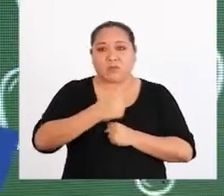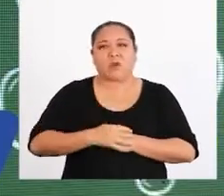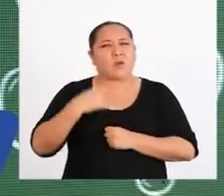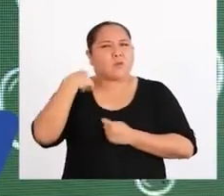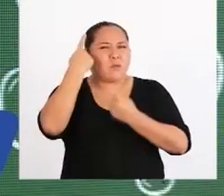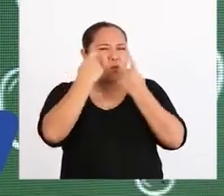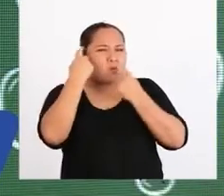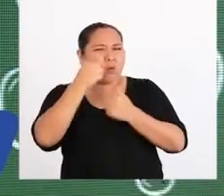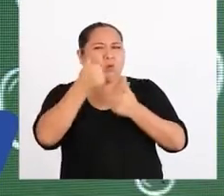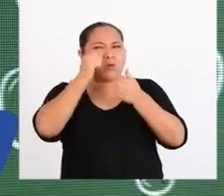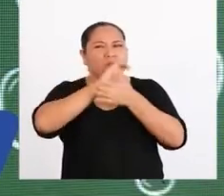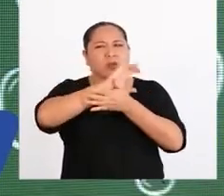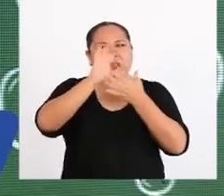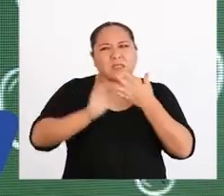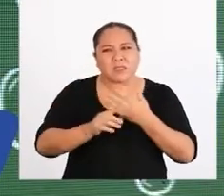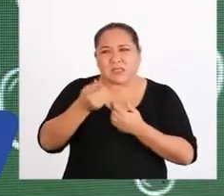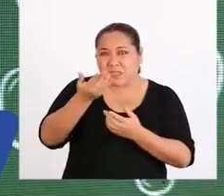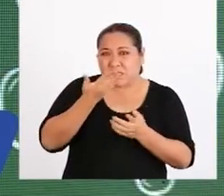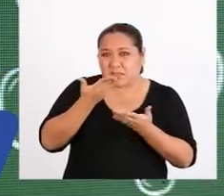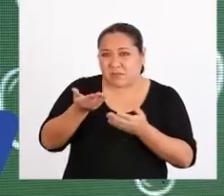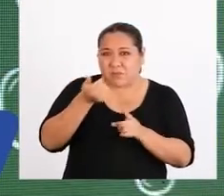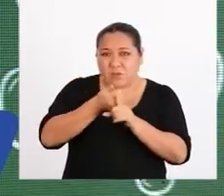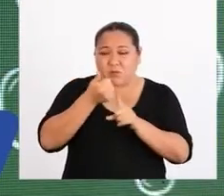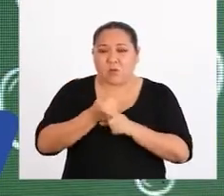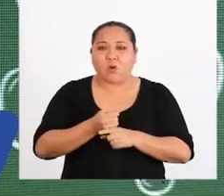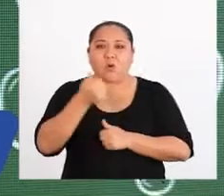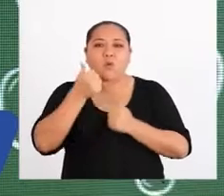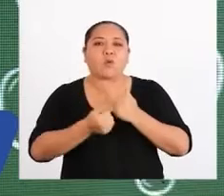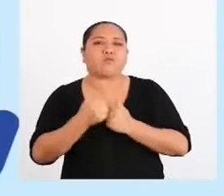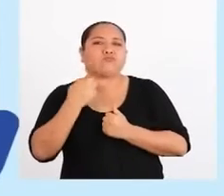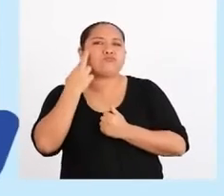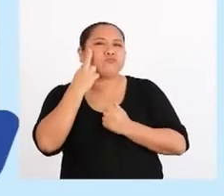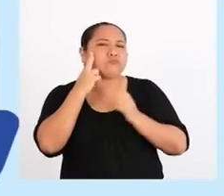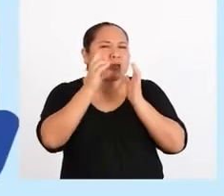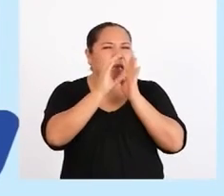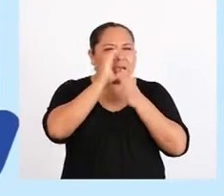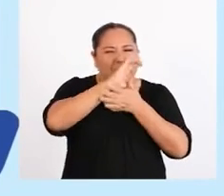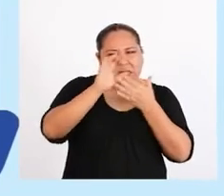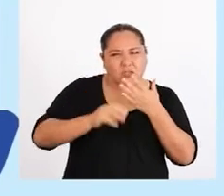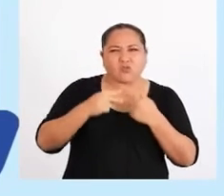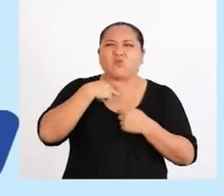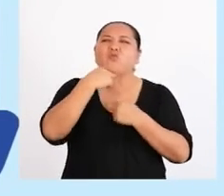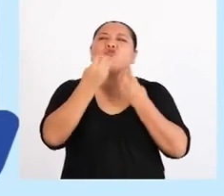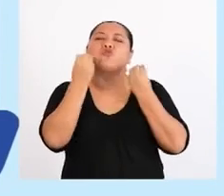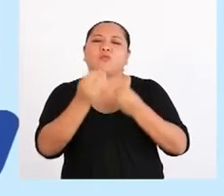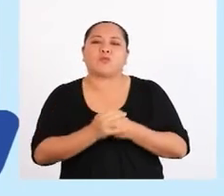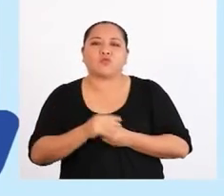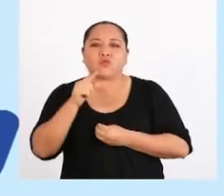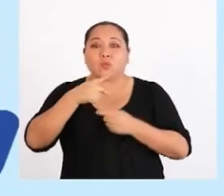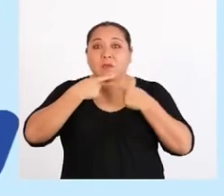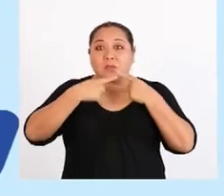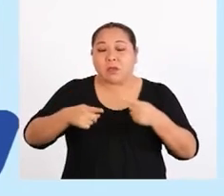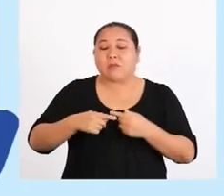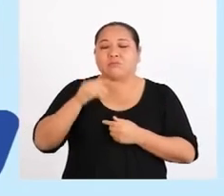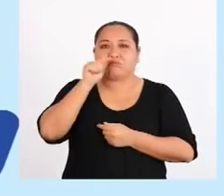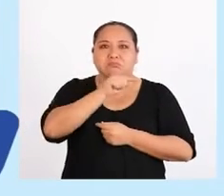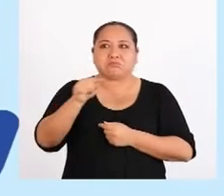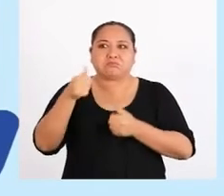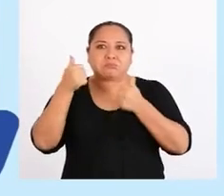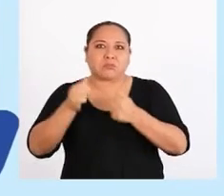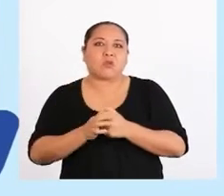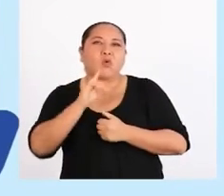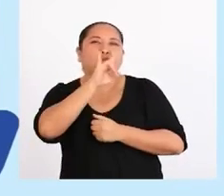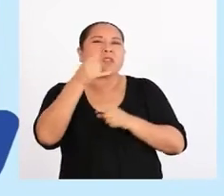qué características tiene su discurso? ¿Qué rasgos tiene su voz? Su mensaje es llamativo, ya que utiliza